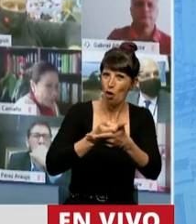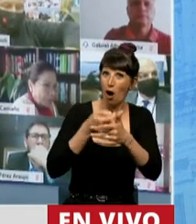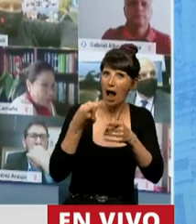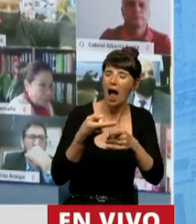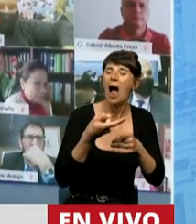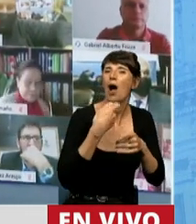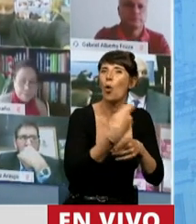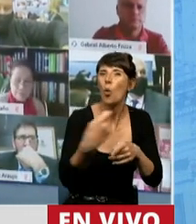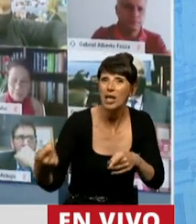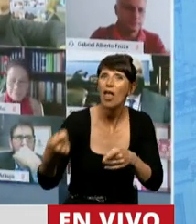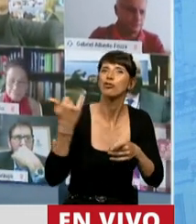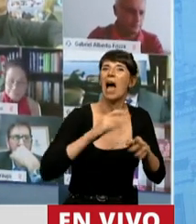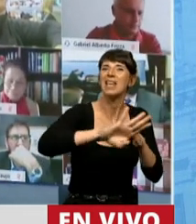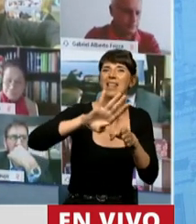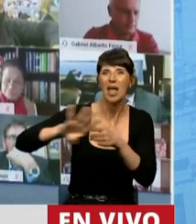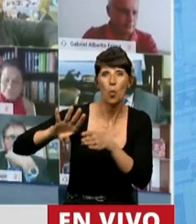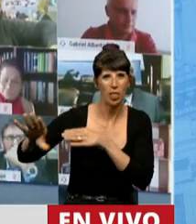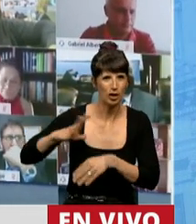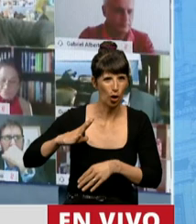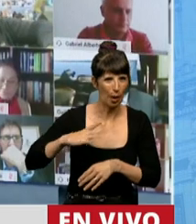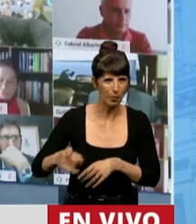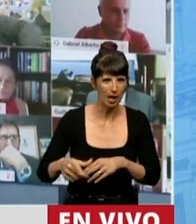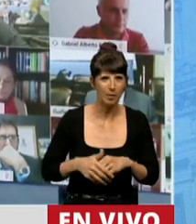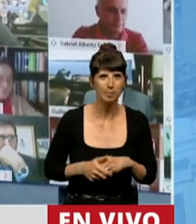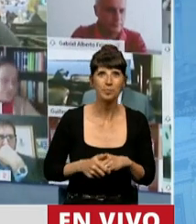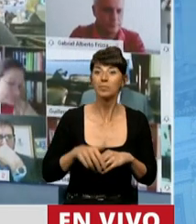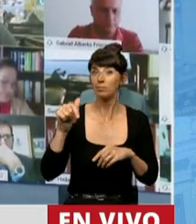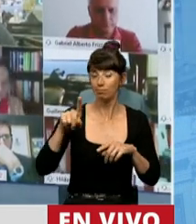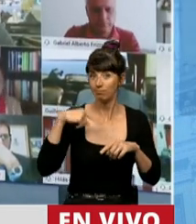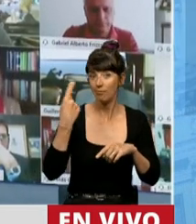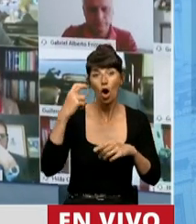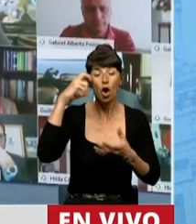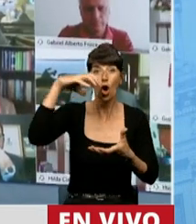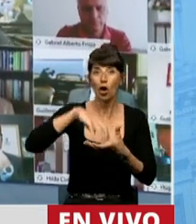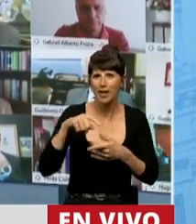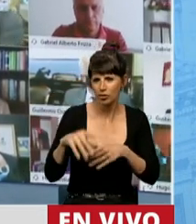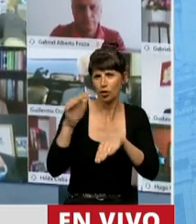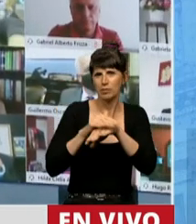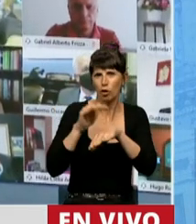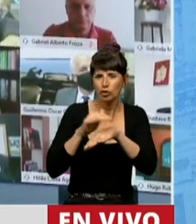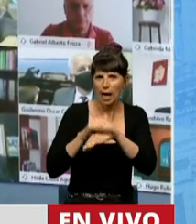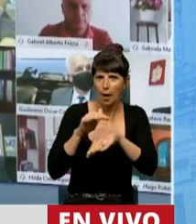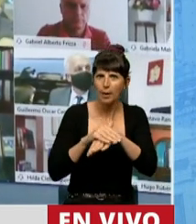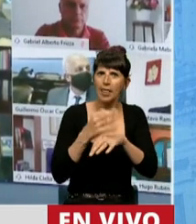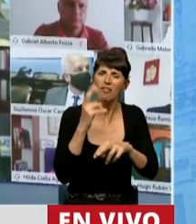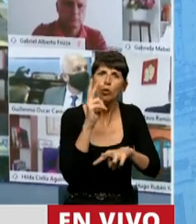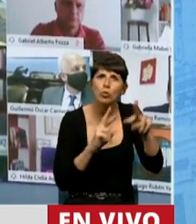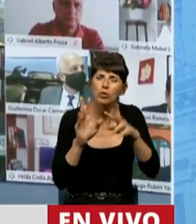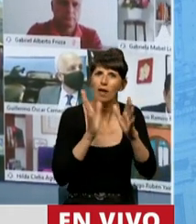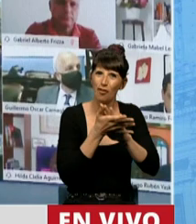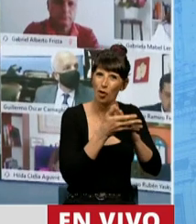este pago es responsabil de este congreso a velar por la sostenibilidad del fondo de